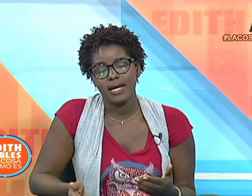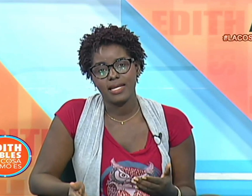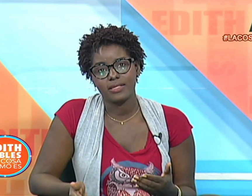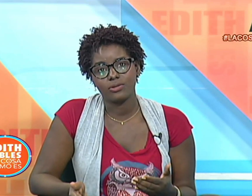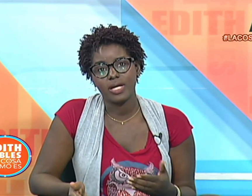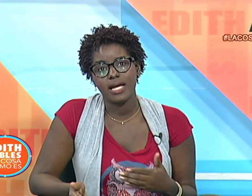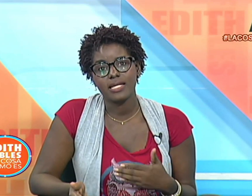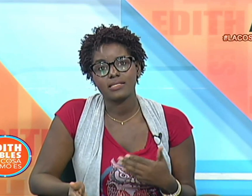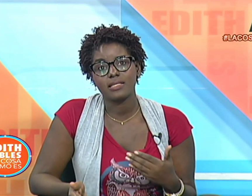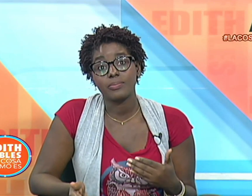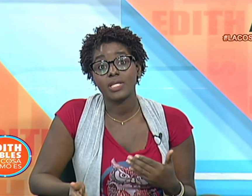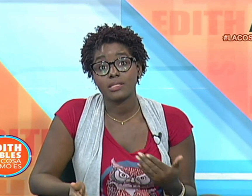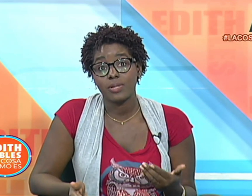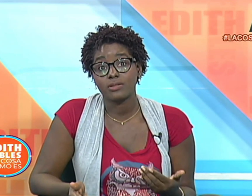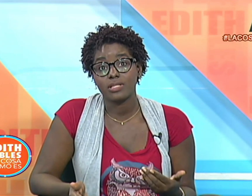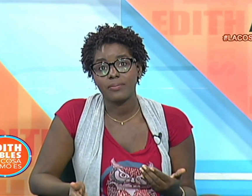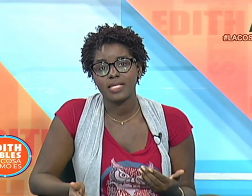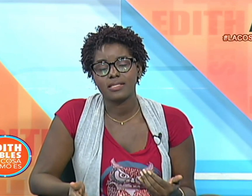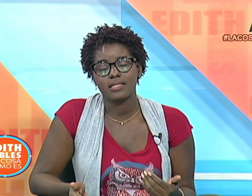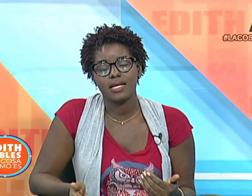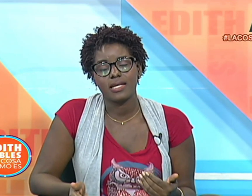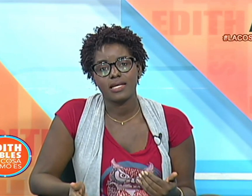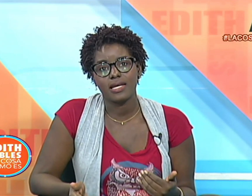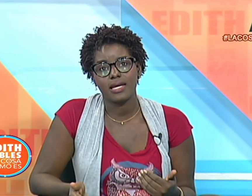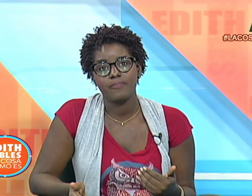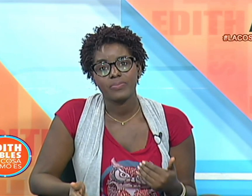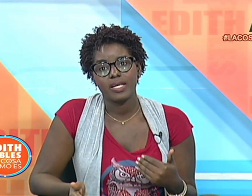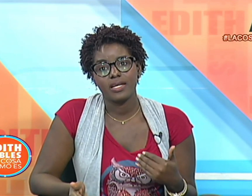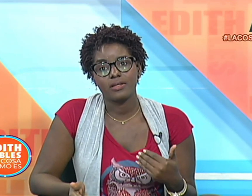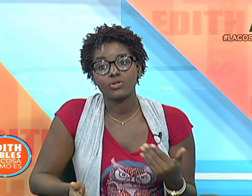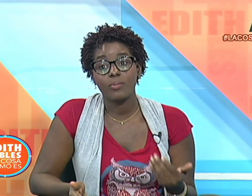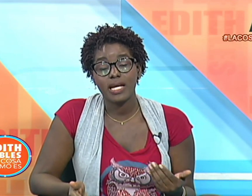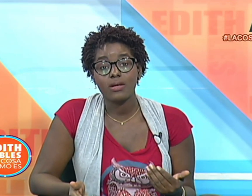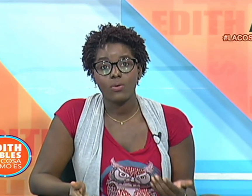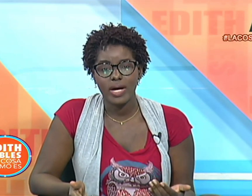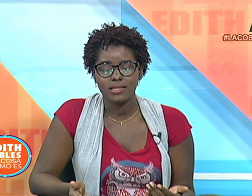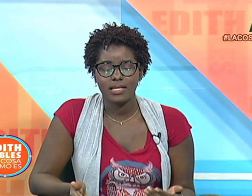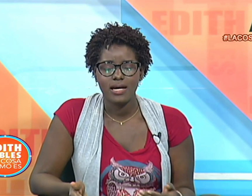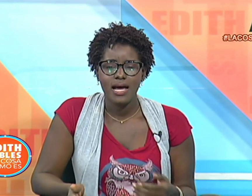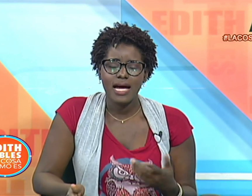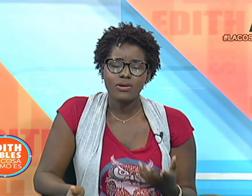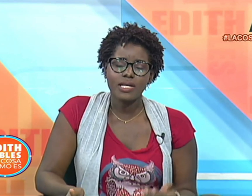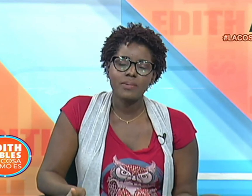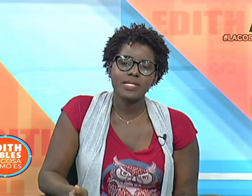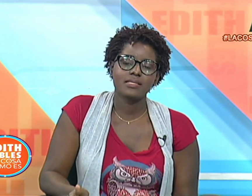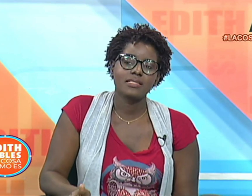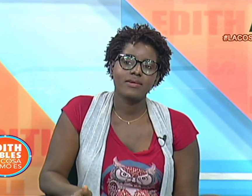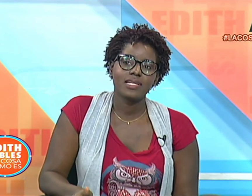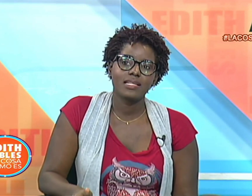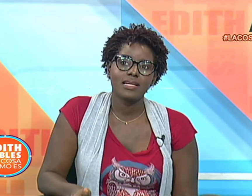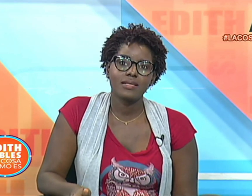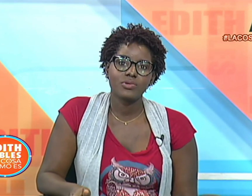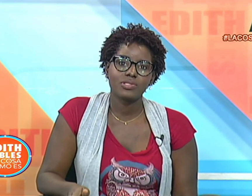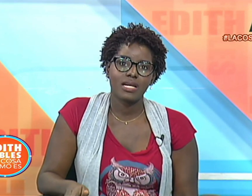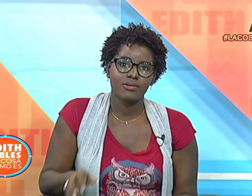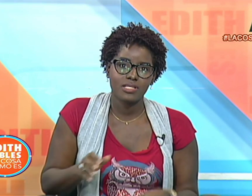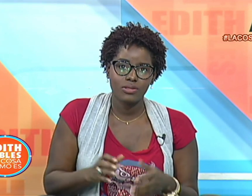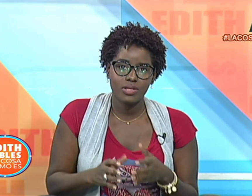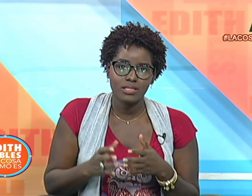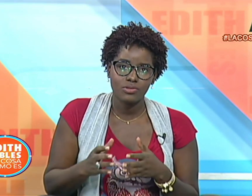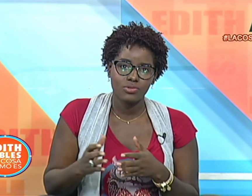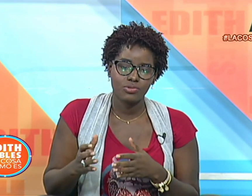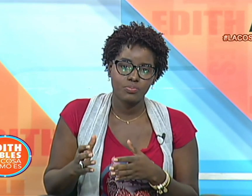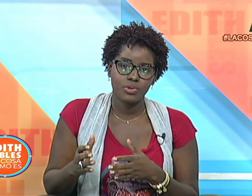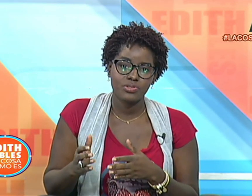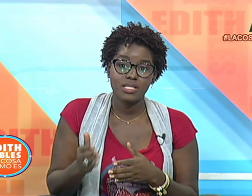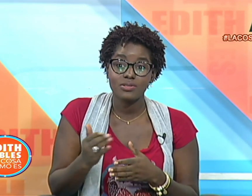electoral este tipo de aspecto también se tiene que tomar en cuenta algo que presente abinader ha demostrado es que